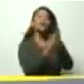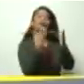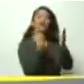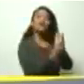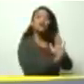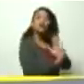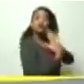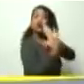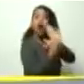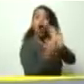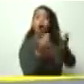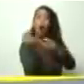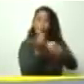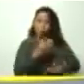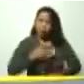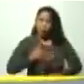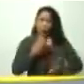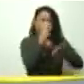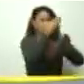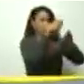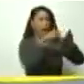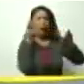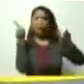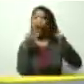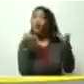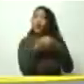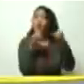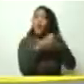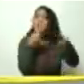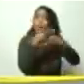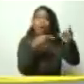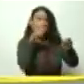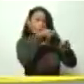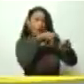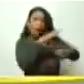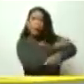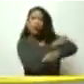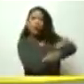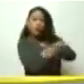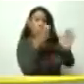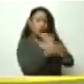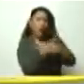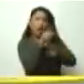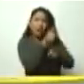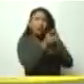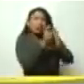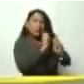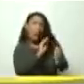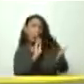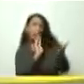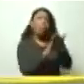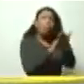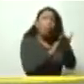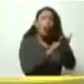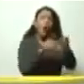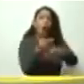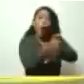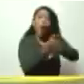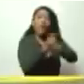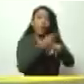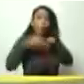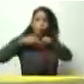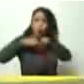porque ¿cómo se puede calificar que este grupo político haya intentado imponer gobiernos